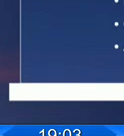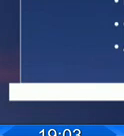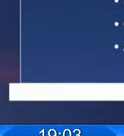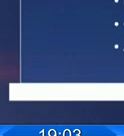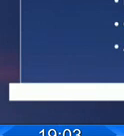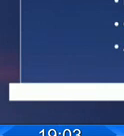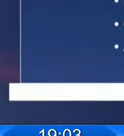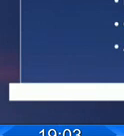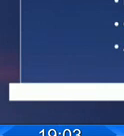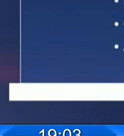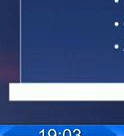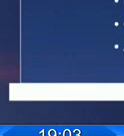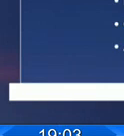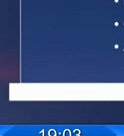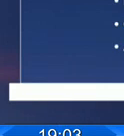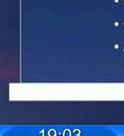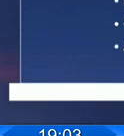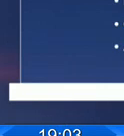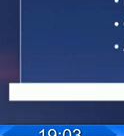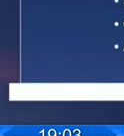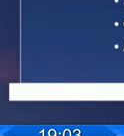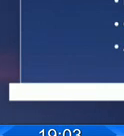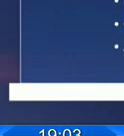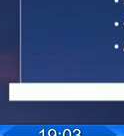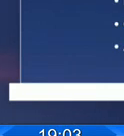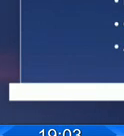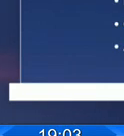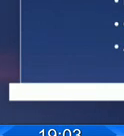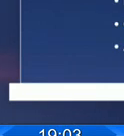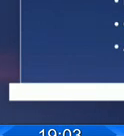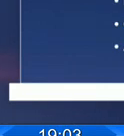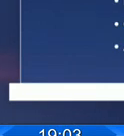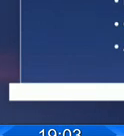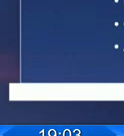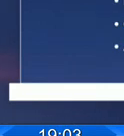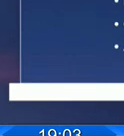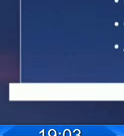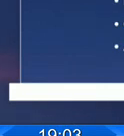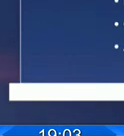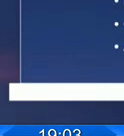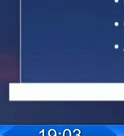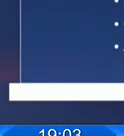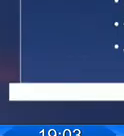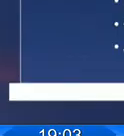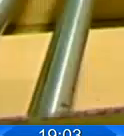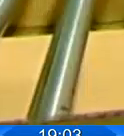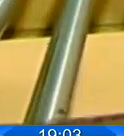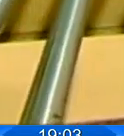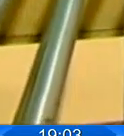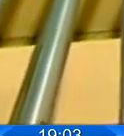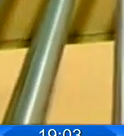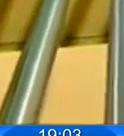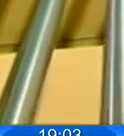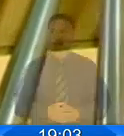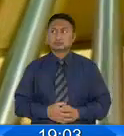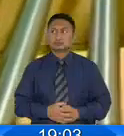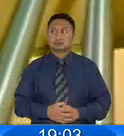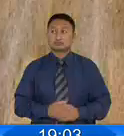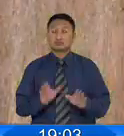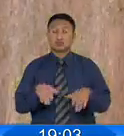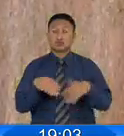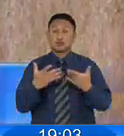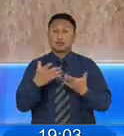Medina, ocupación carpintero. De esta forma, se exigía la entrega de dineros para disponer y asegurar el